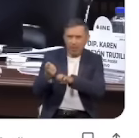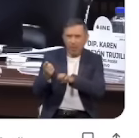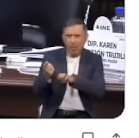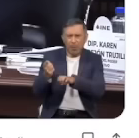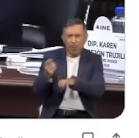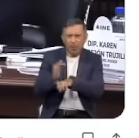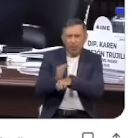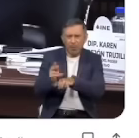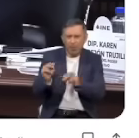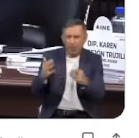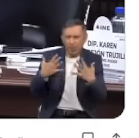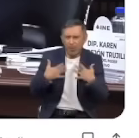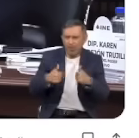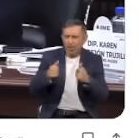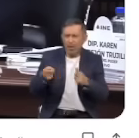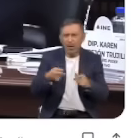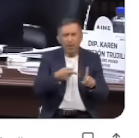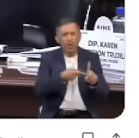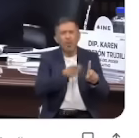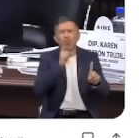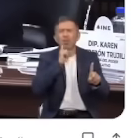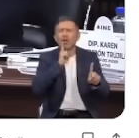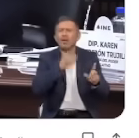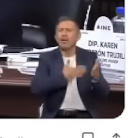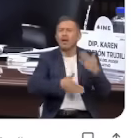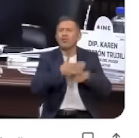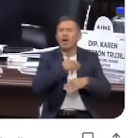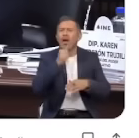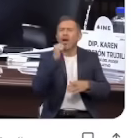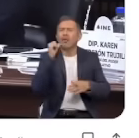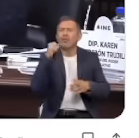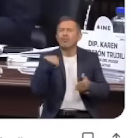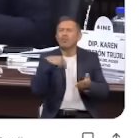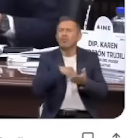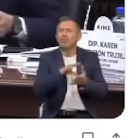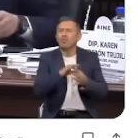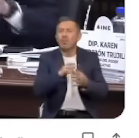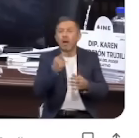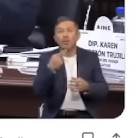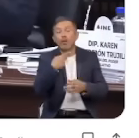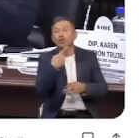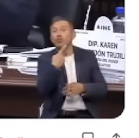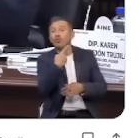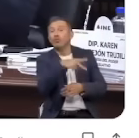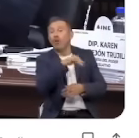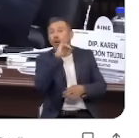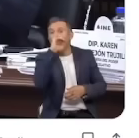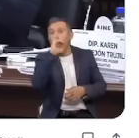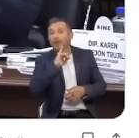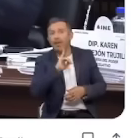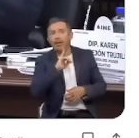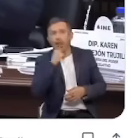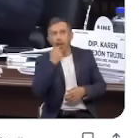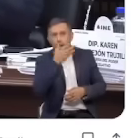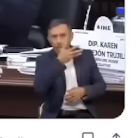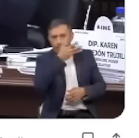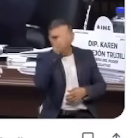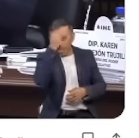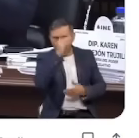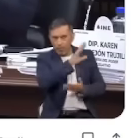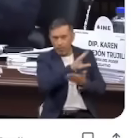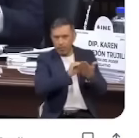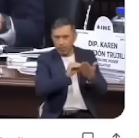por qué hizo Claudia shba lo que hizo ayer quiso emular a su jefe si esto no es